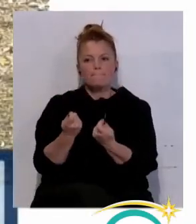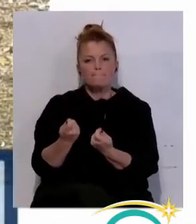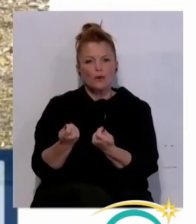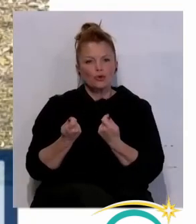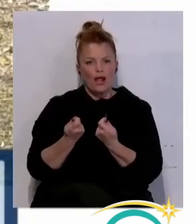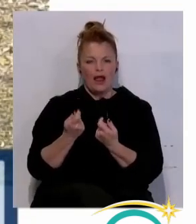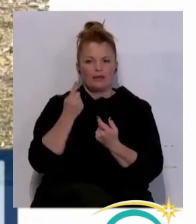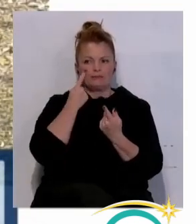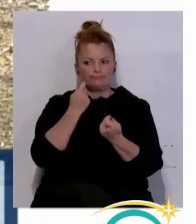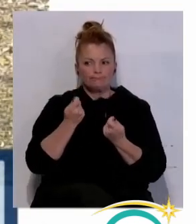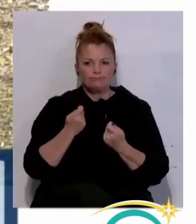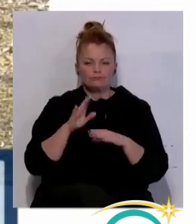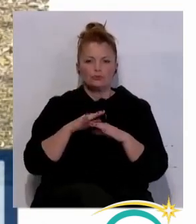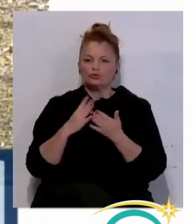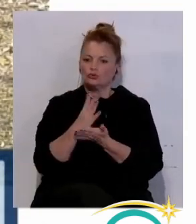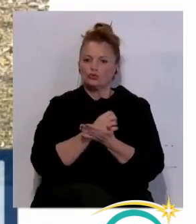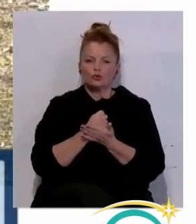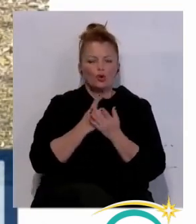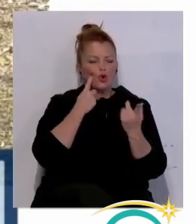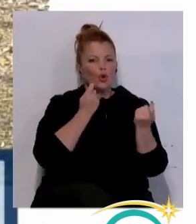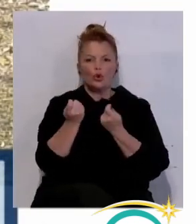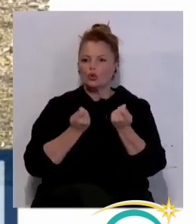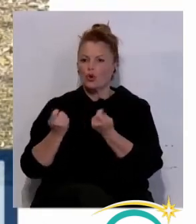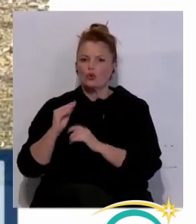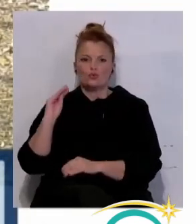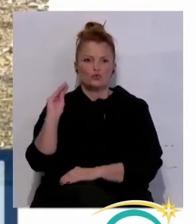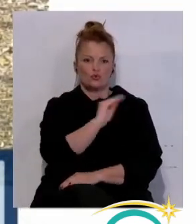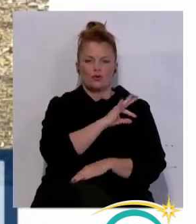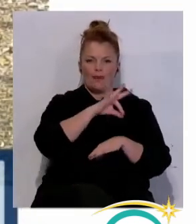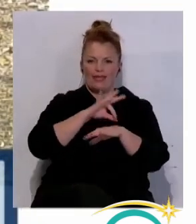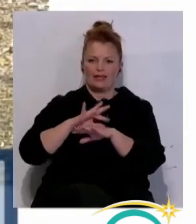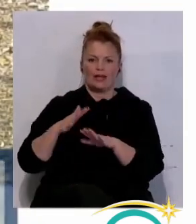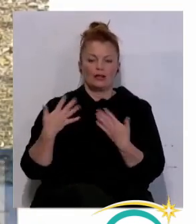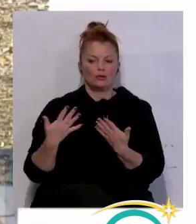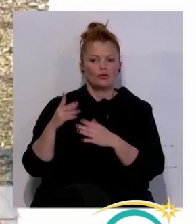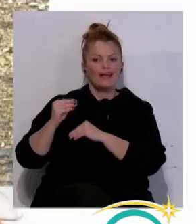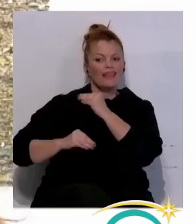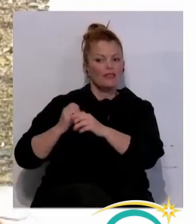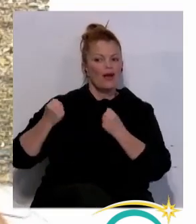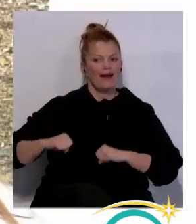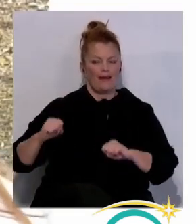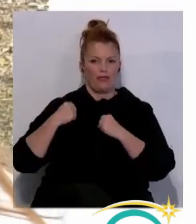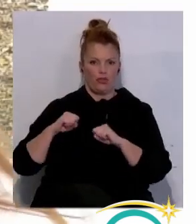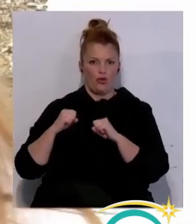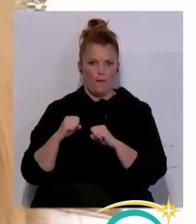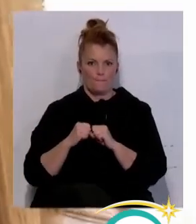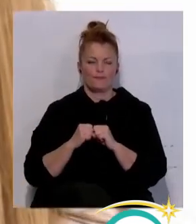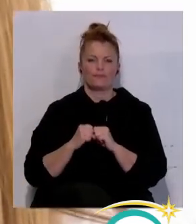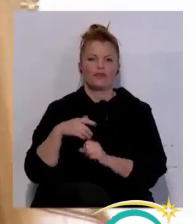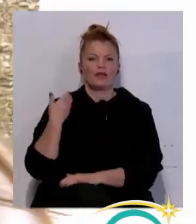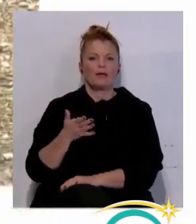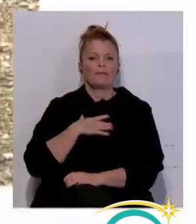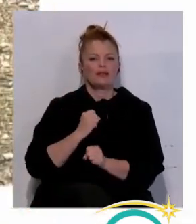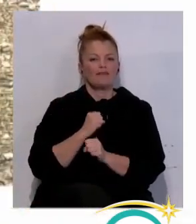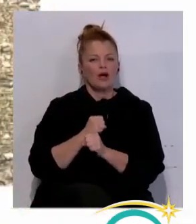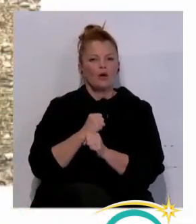vigilar la telemetría y controlar todos los controles de los pacientes mientras que están haciendo el ejercicio. En realidad, mi